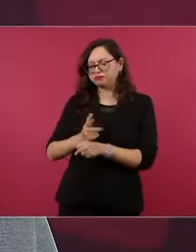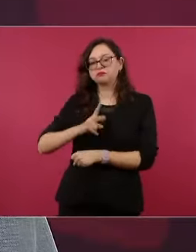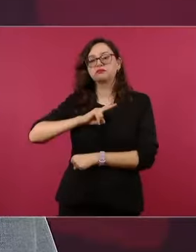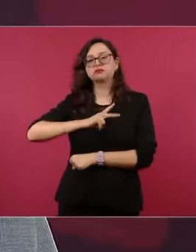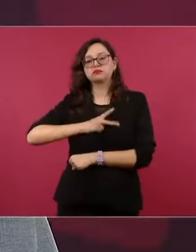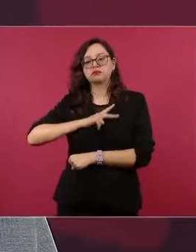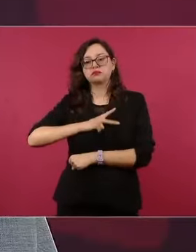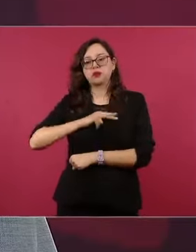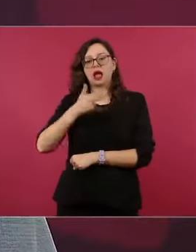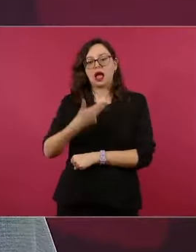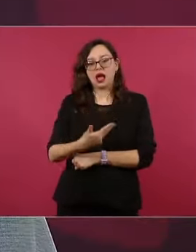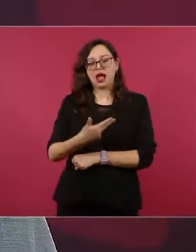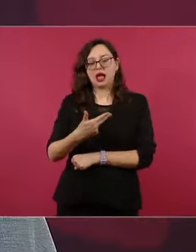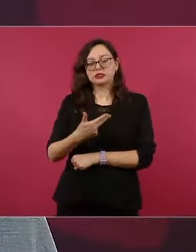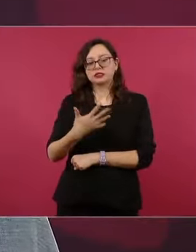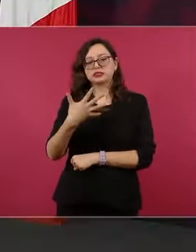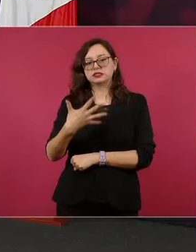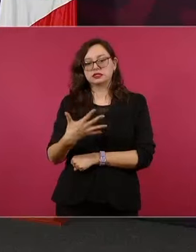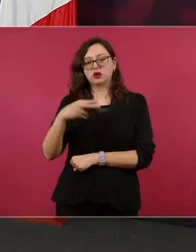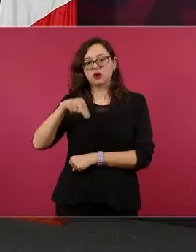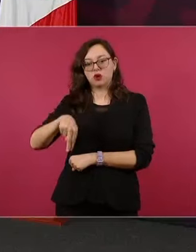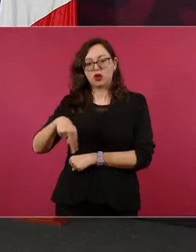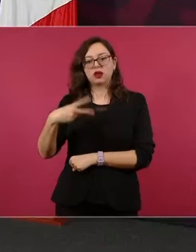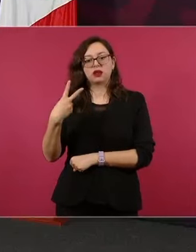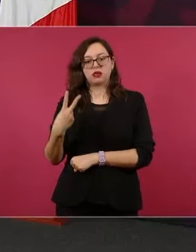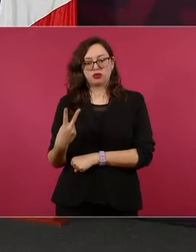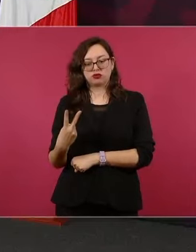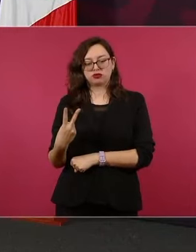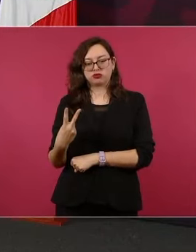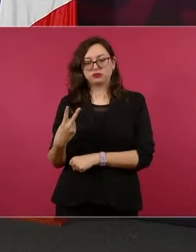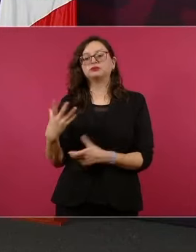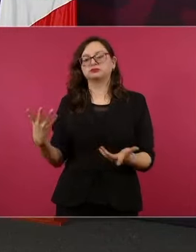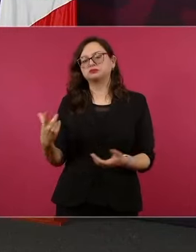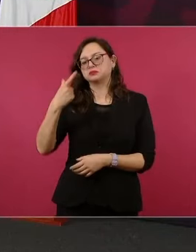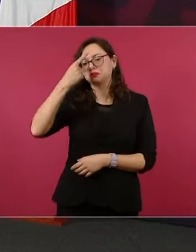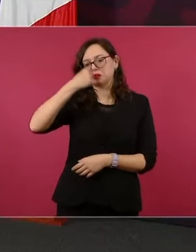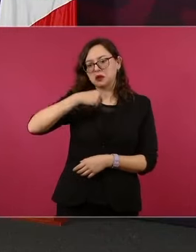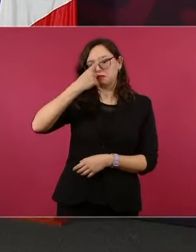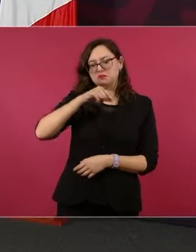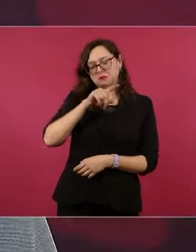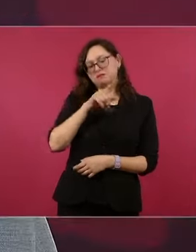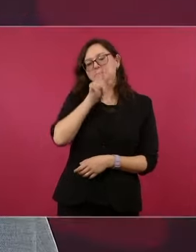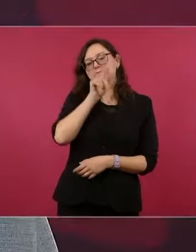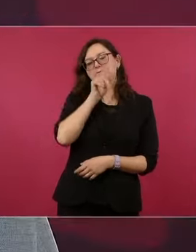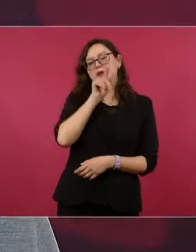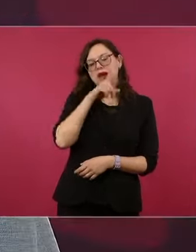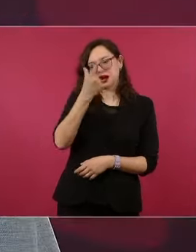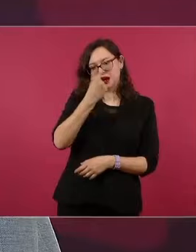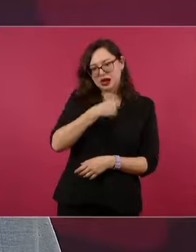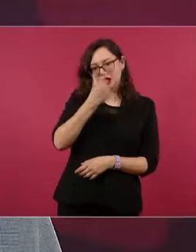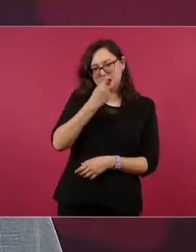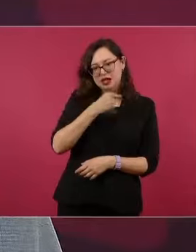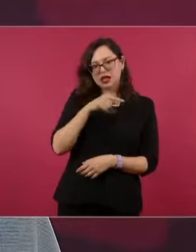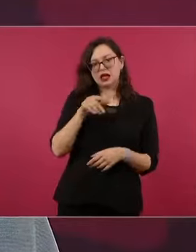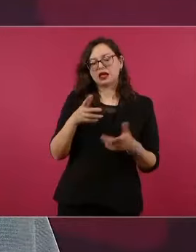virus H5N2, que está ligado a la gripe aviar y que desde luego en este caso